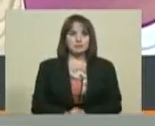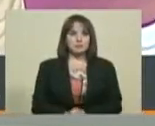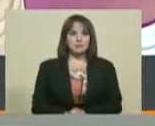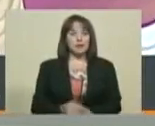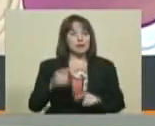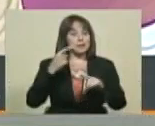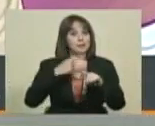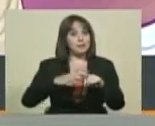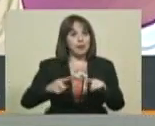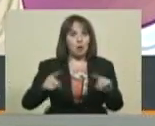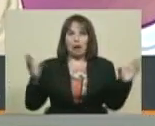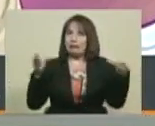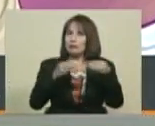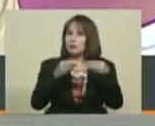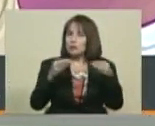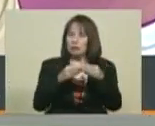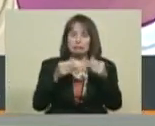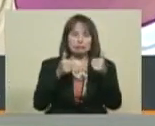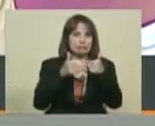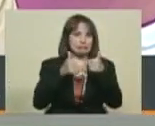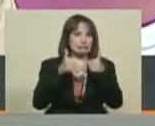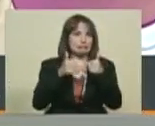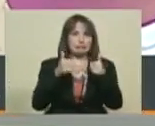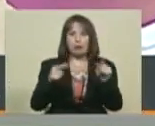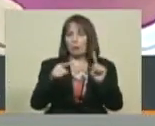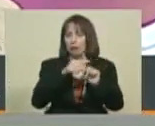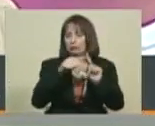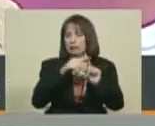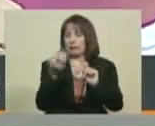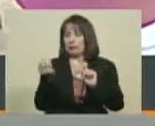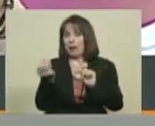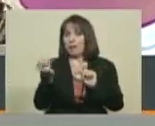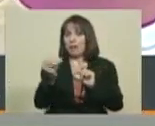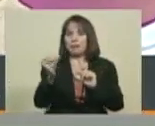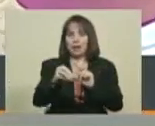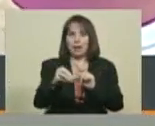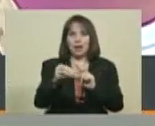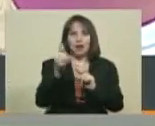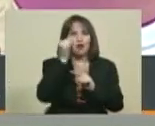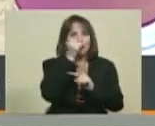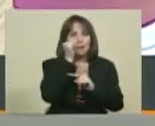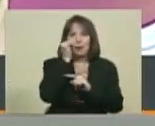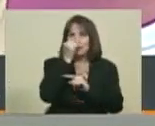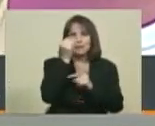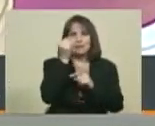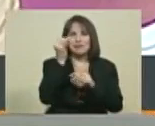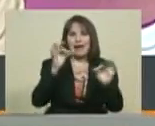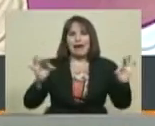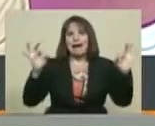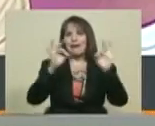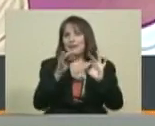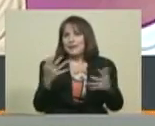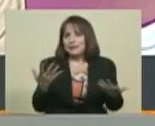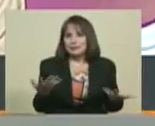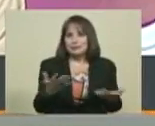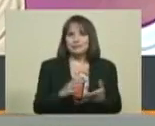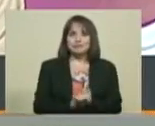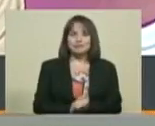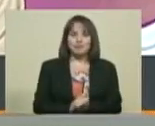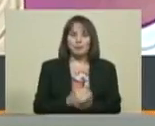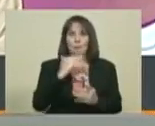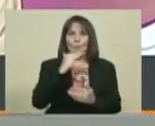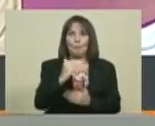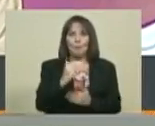Pero la reunión fue muy positiva, muy buena, y los camarógrafos se habían salido y ni siquiera la grabamos.